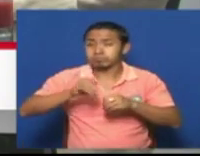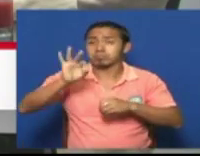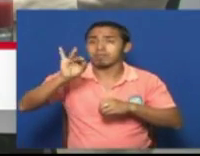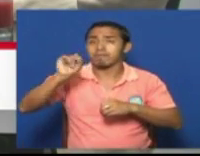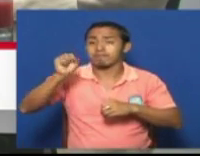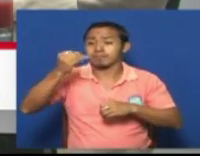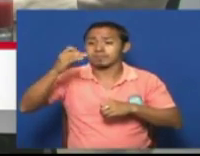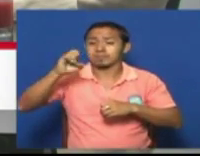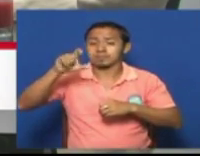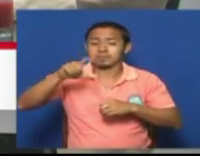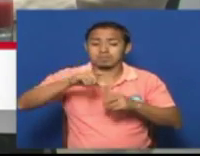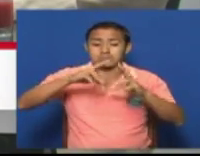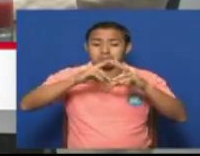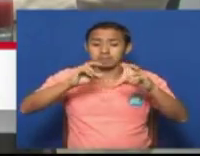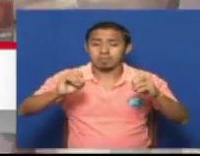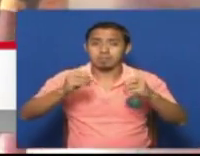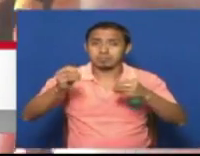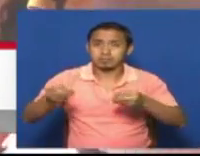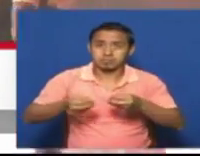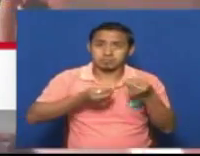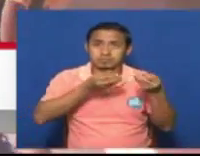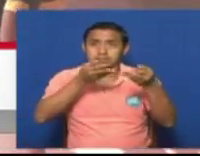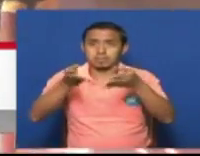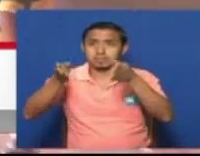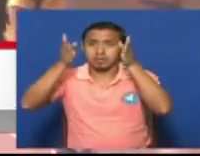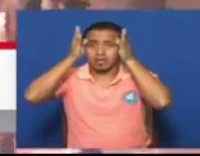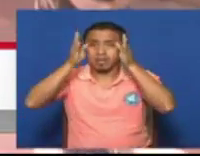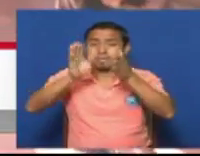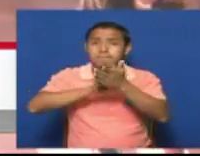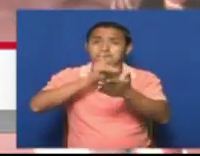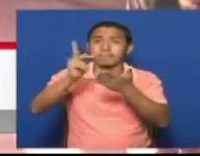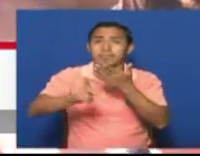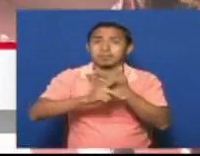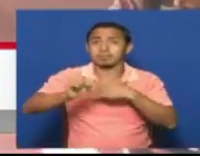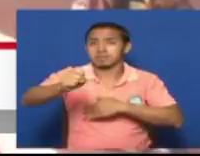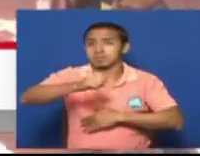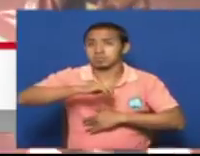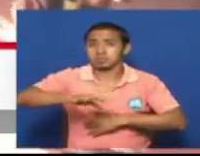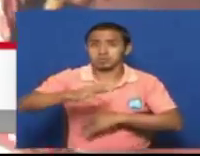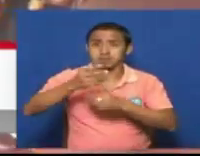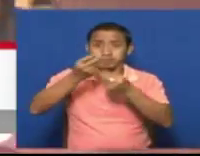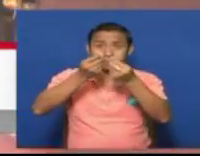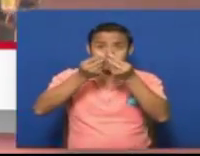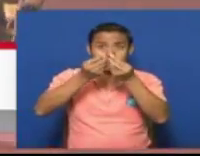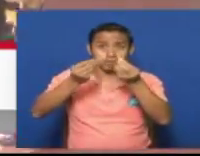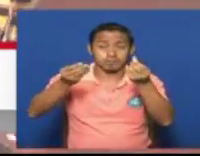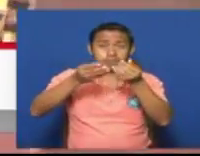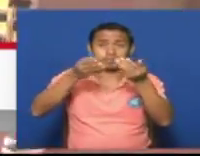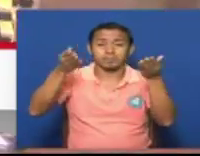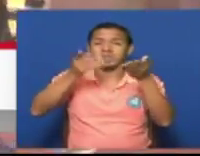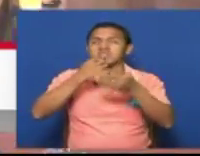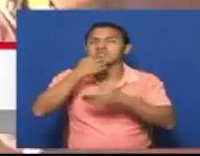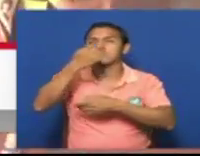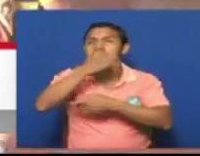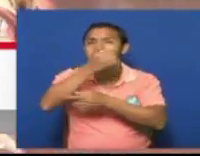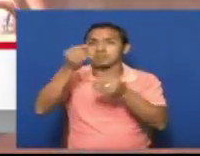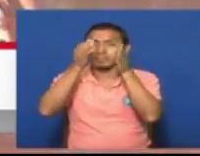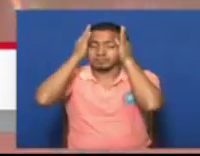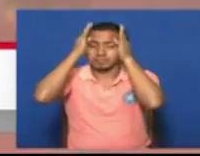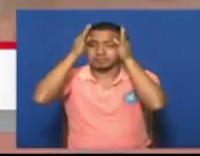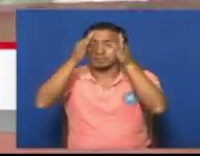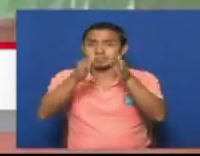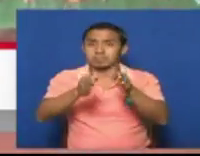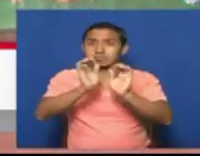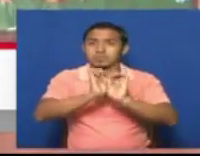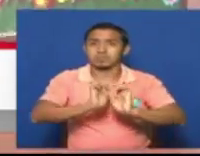presupuesto global del país está destinado al programa social y gran parte de ese presupuesto va dirigido a la niñez y la